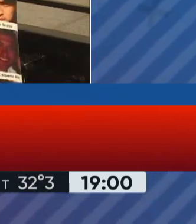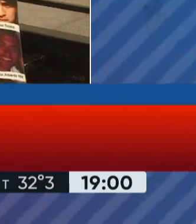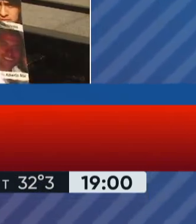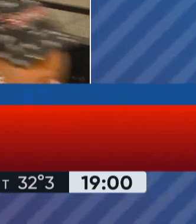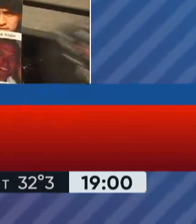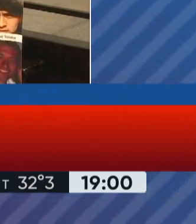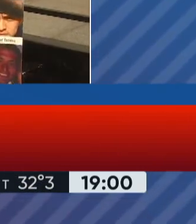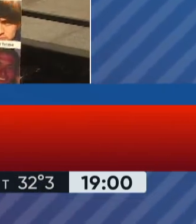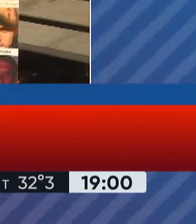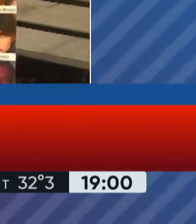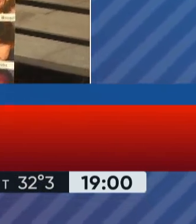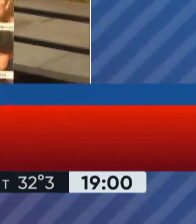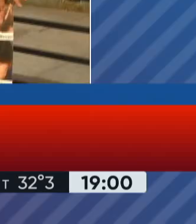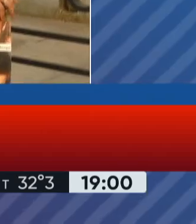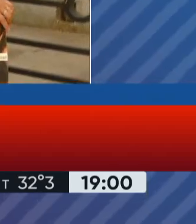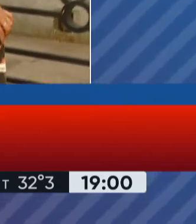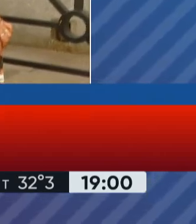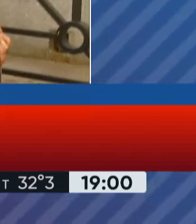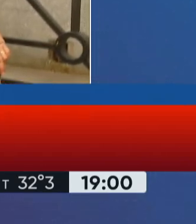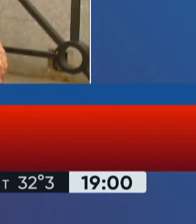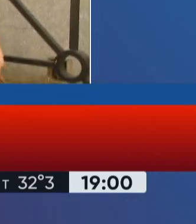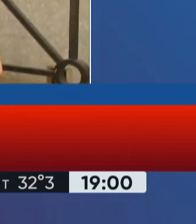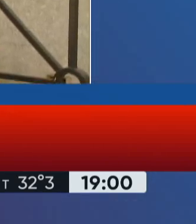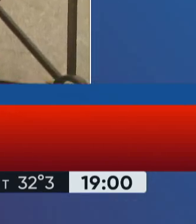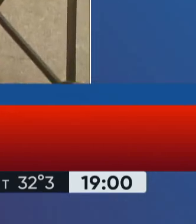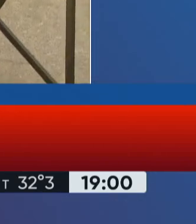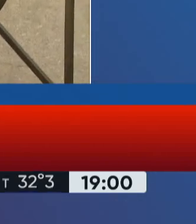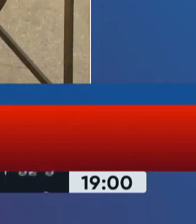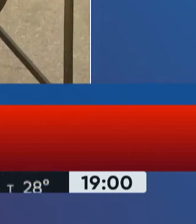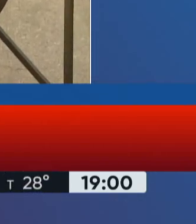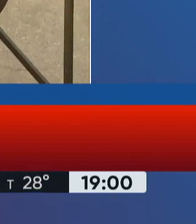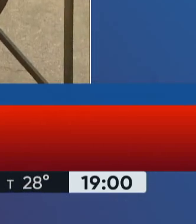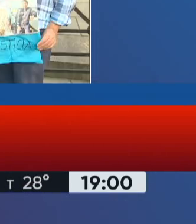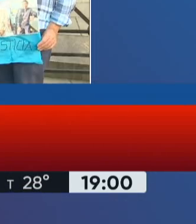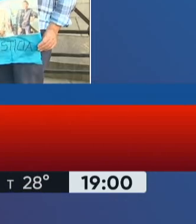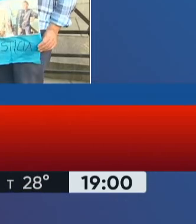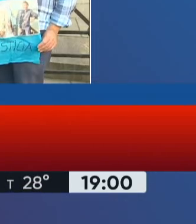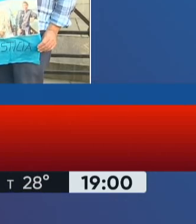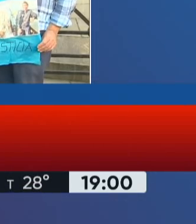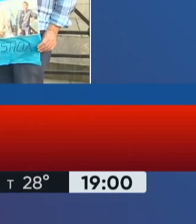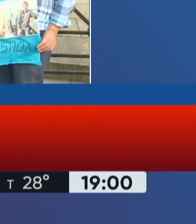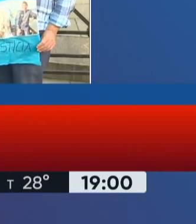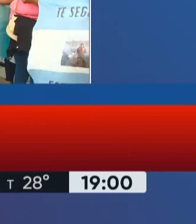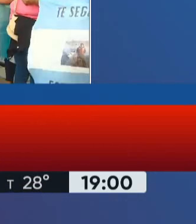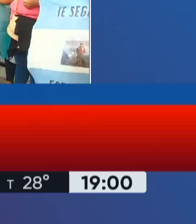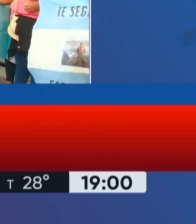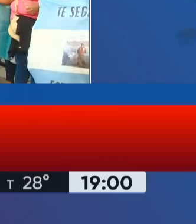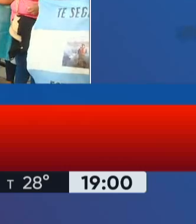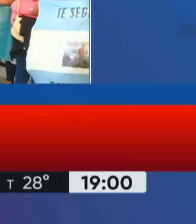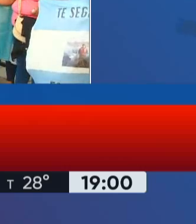a pesar del pedido de los familiares, ahí estamos viendo las imágenes, se montó una suerte de escenario, hubo un